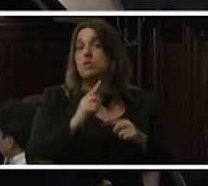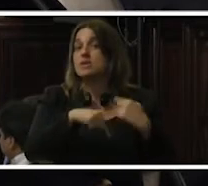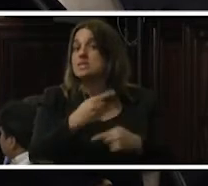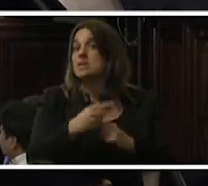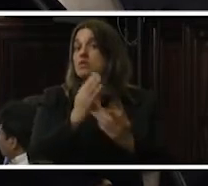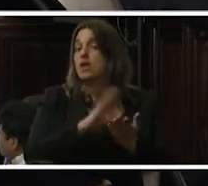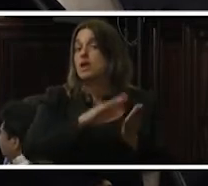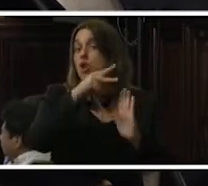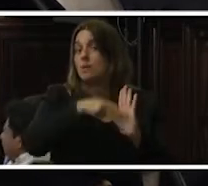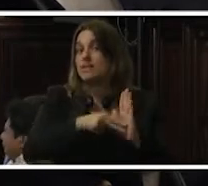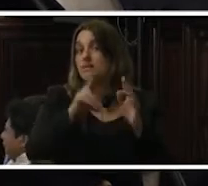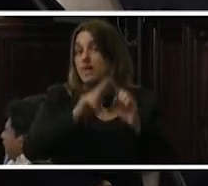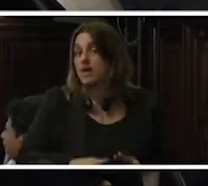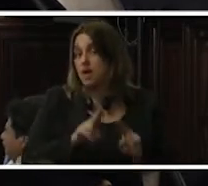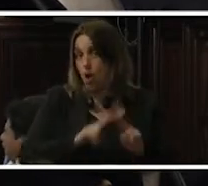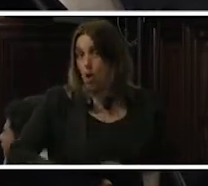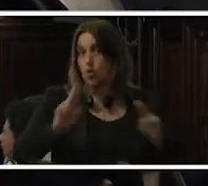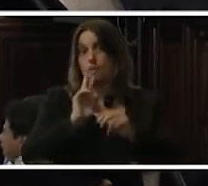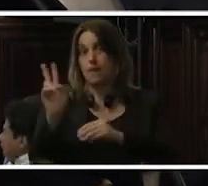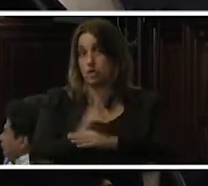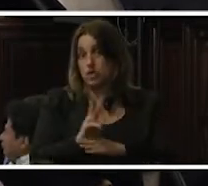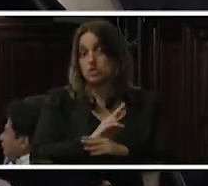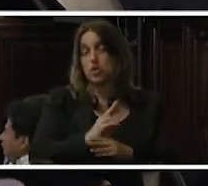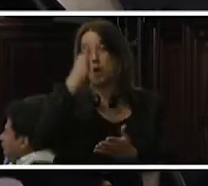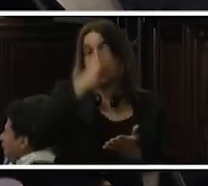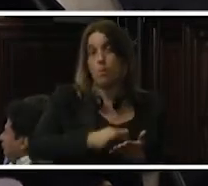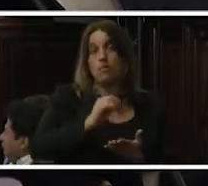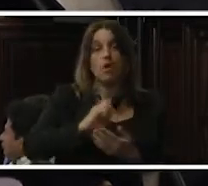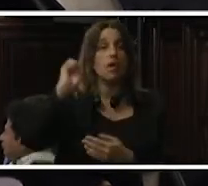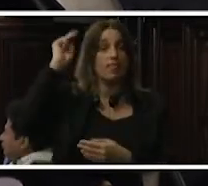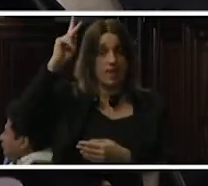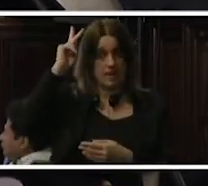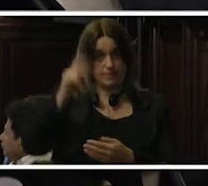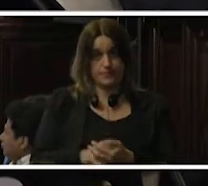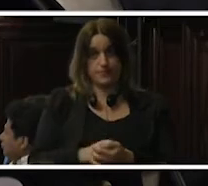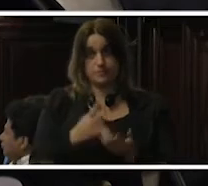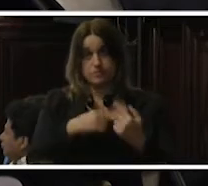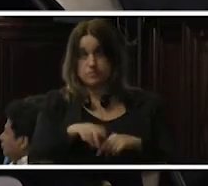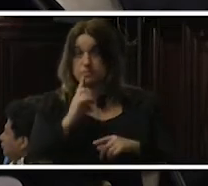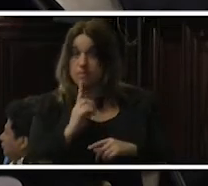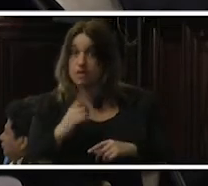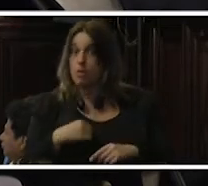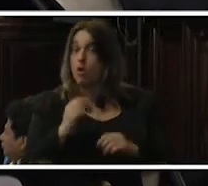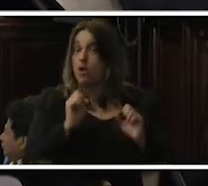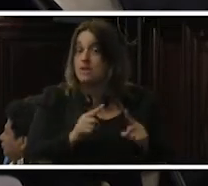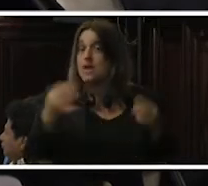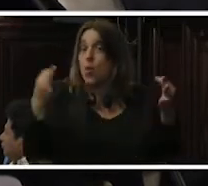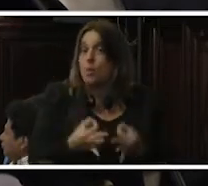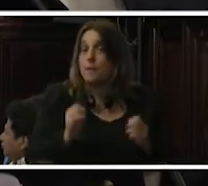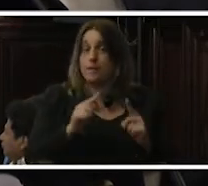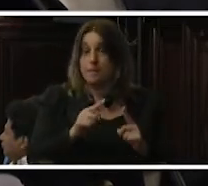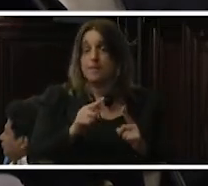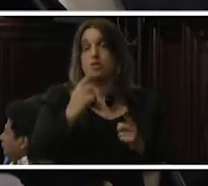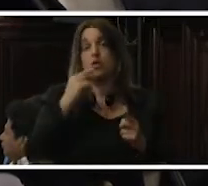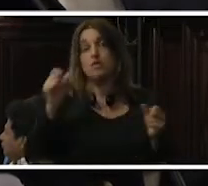directrices de Naciones Unidas para la protección de los pueblos indígenas en aislamiento. el fiel cumplimiento de las medidas cautelares de la CIDH,